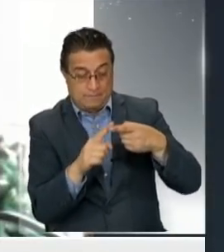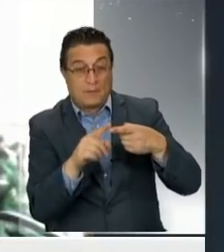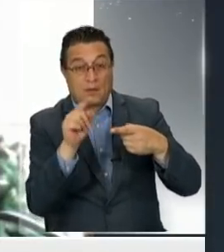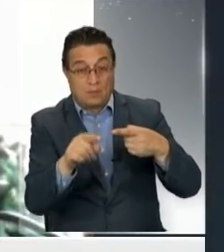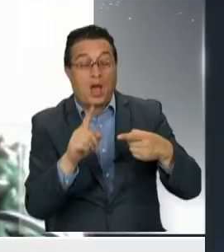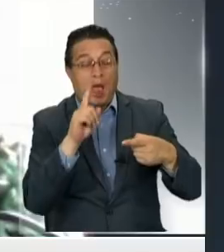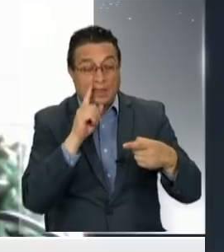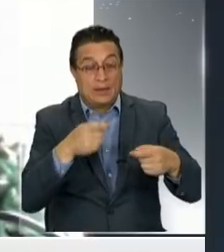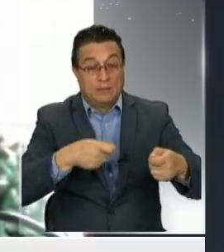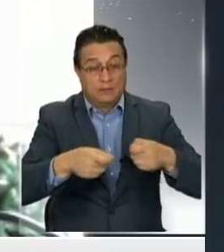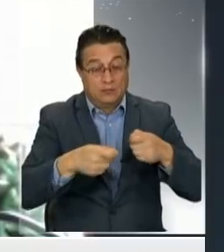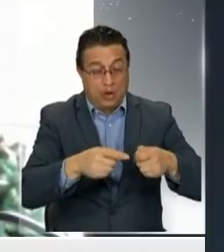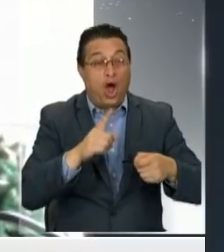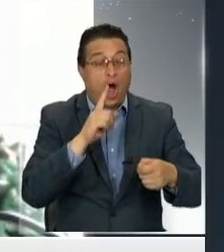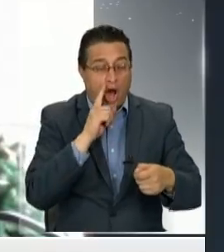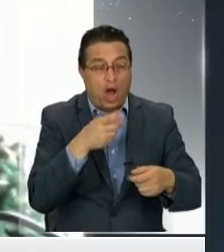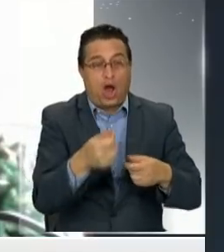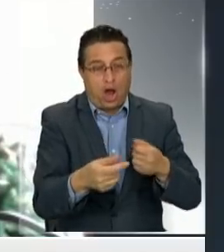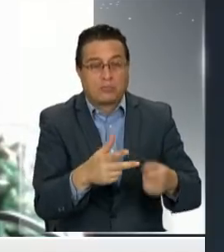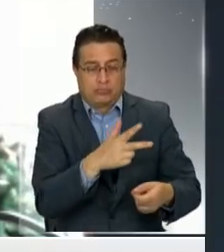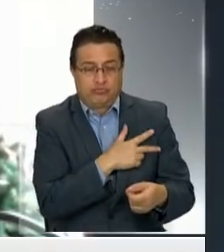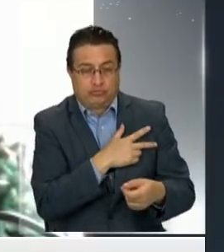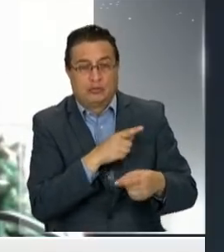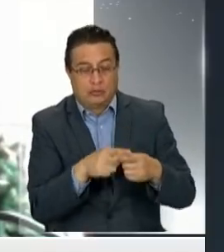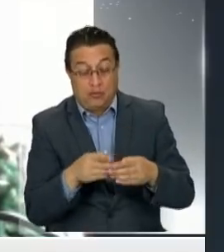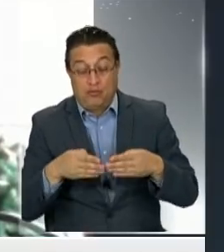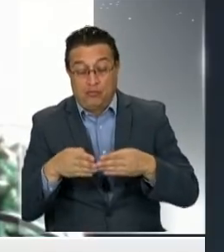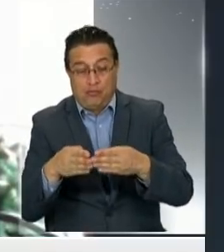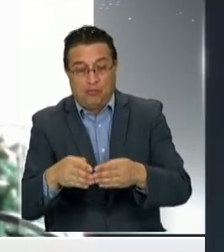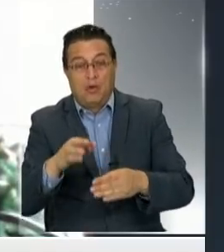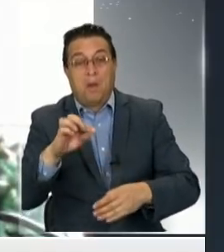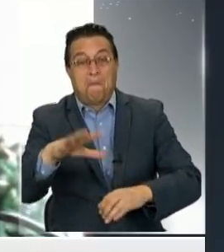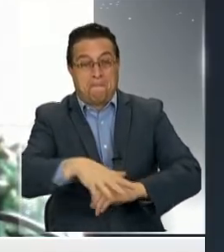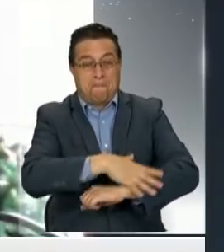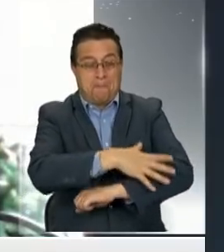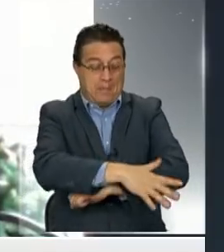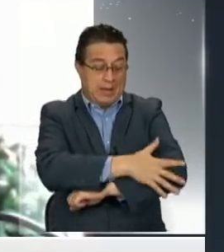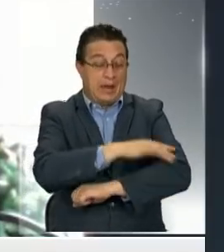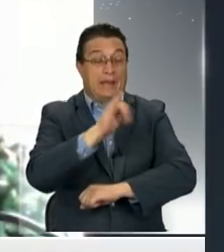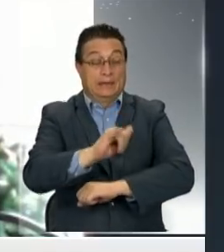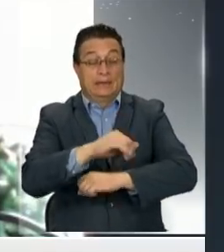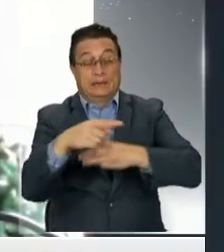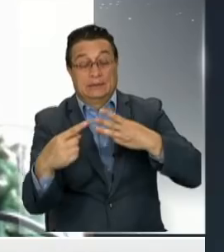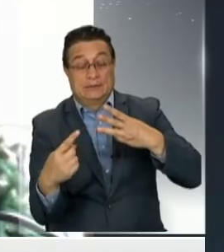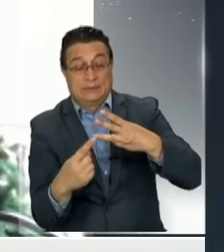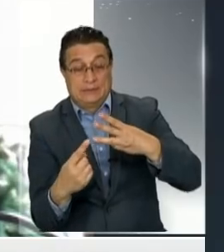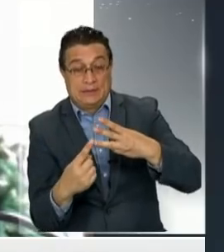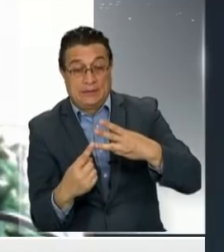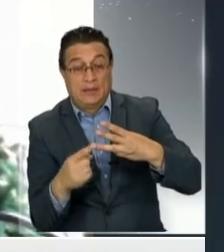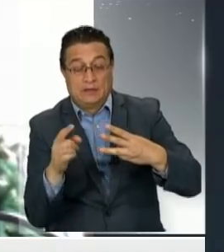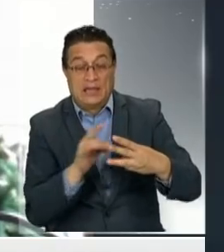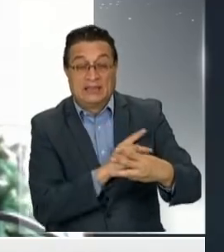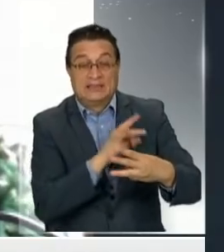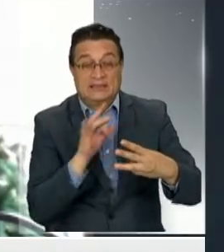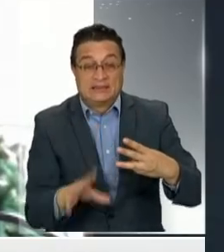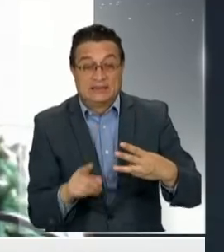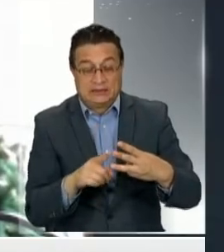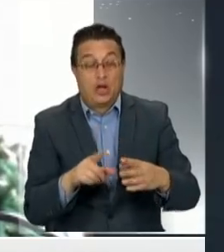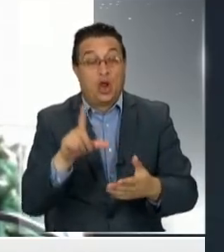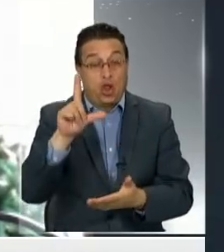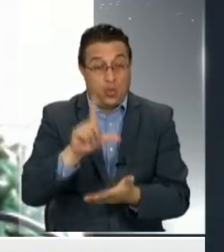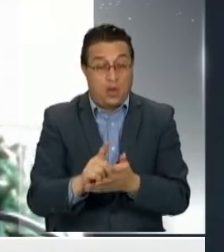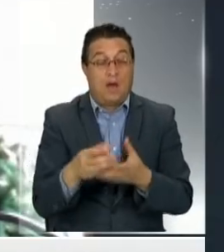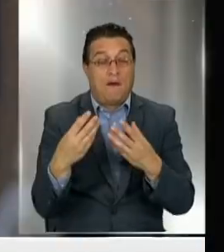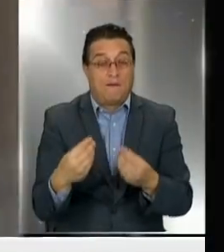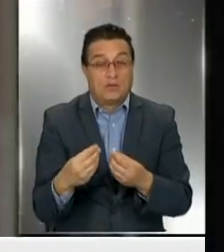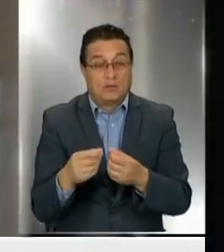tiene un mercado local de consumo, tiene puertos hacia el Pacífico y tiene una tercera cosa, y es que Chile es un gran lugar